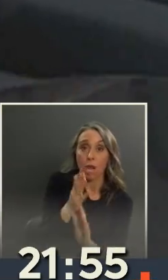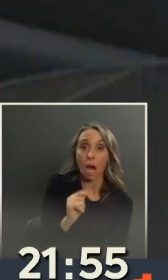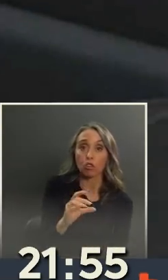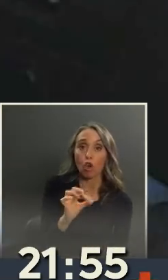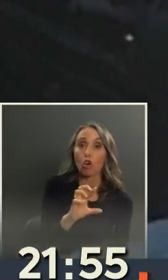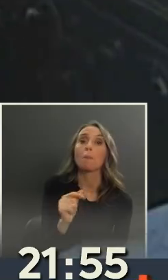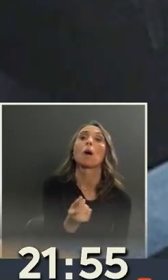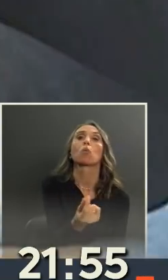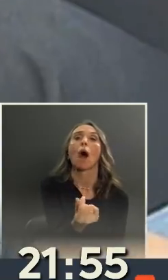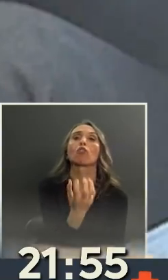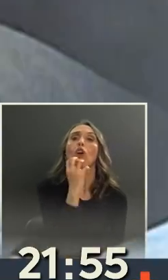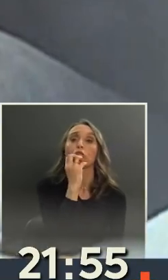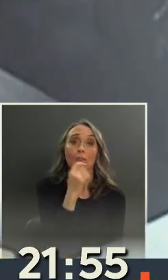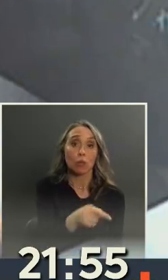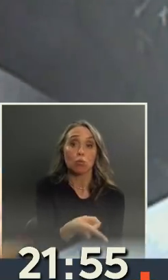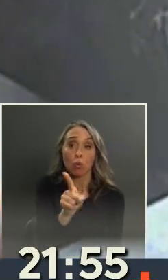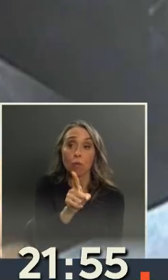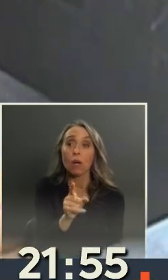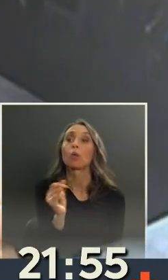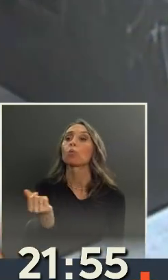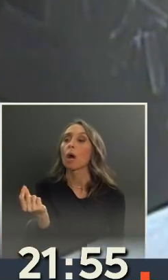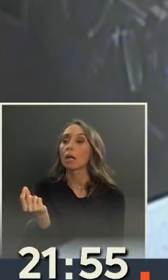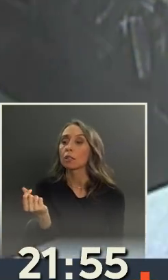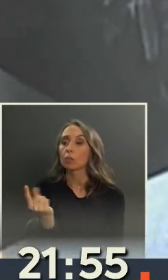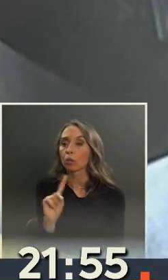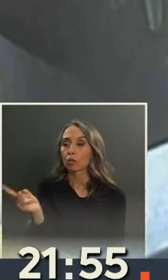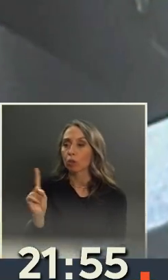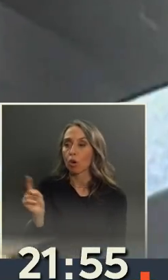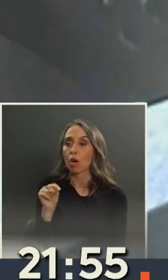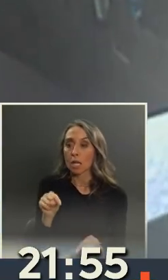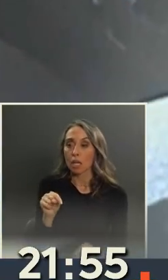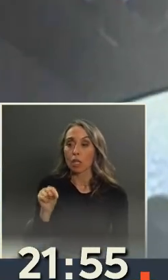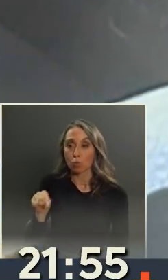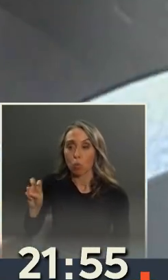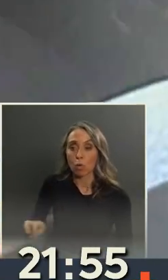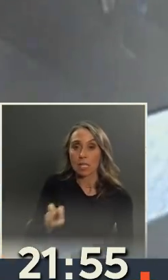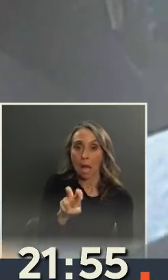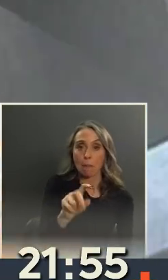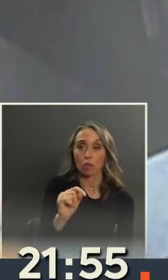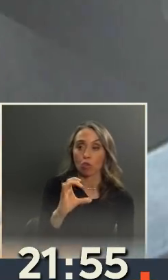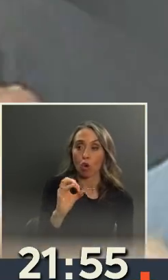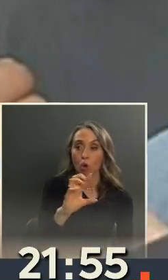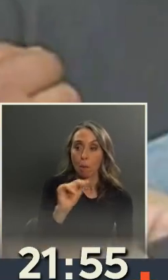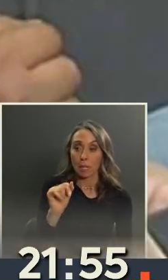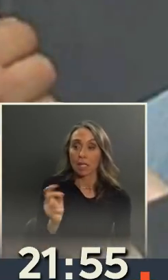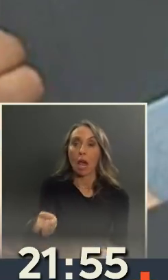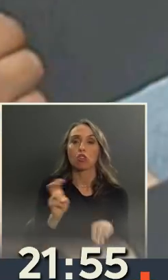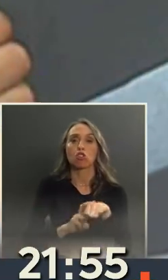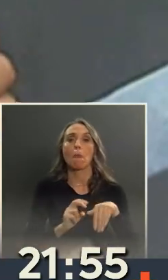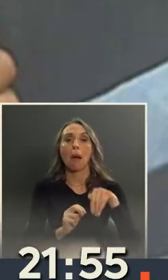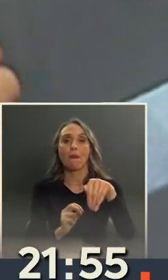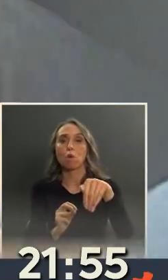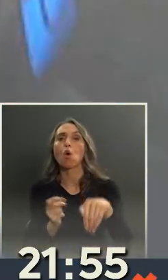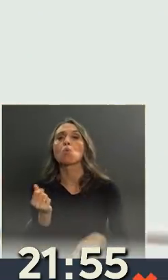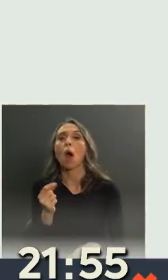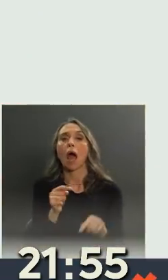va? ¿Antofagasta va? ¿Antofagasta? Sí. No, amigo, tienen que salir de acá, Tocopilla. Tocopilla no va a poder respirar esto, ¿y cuánto vale la Tocopilla?